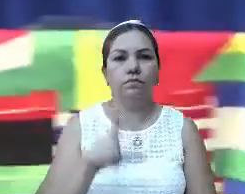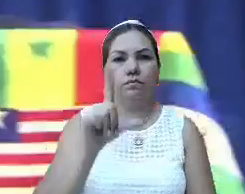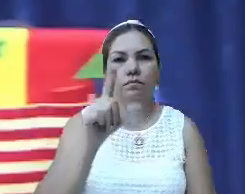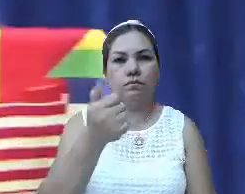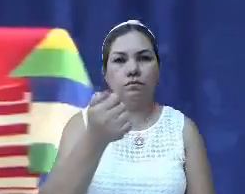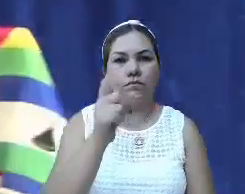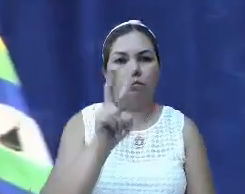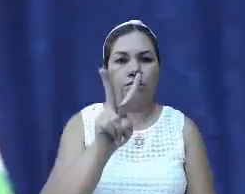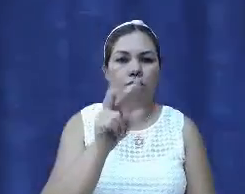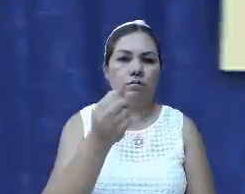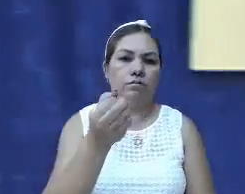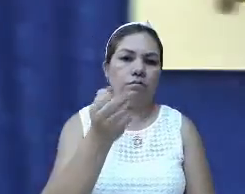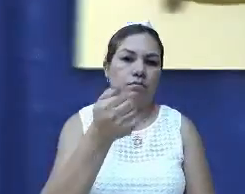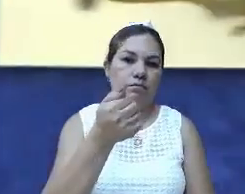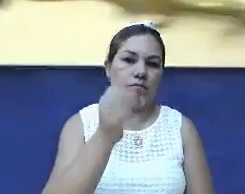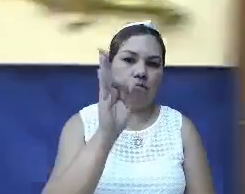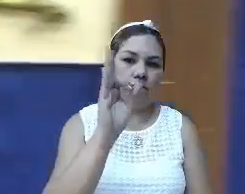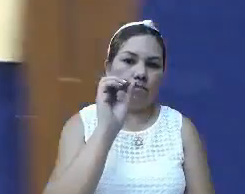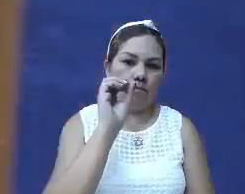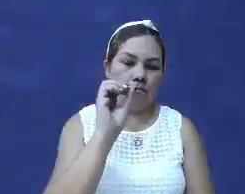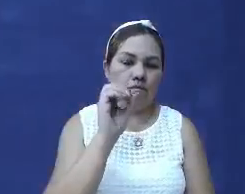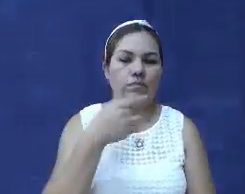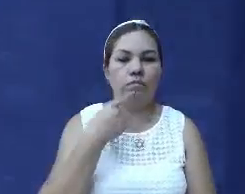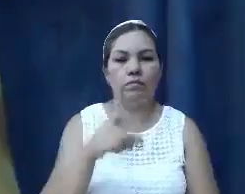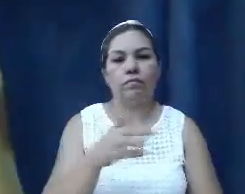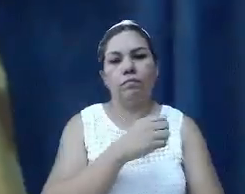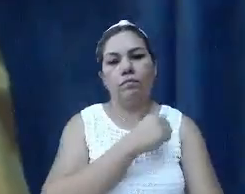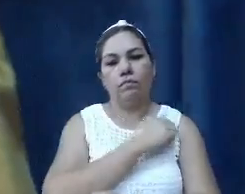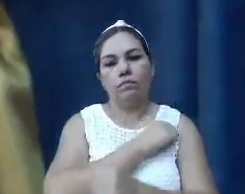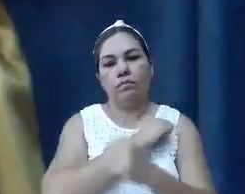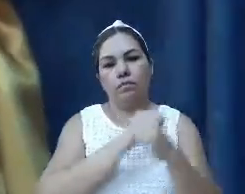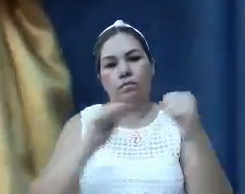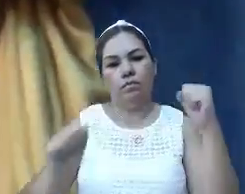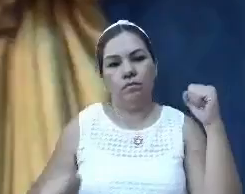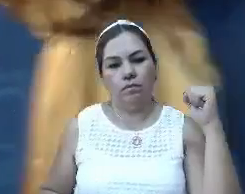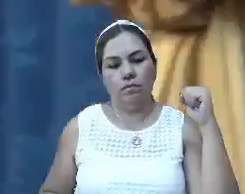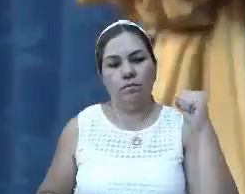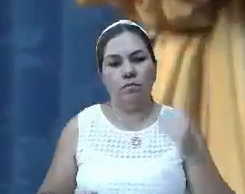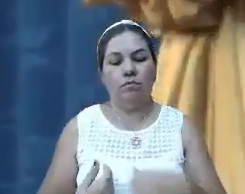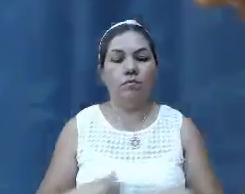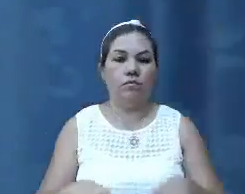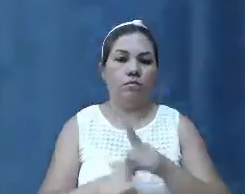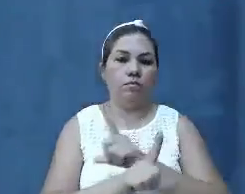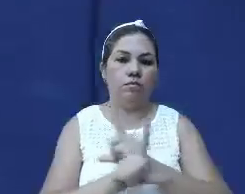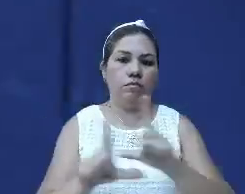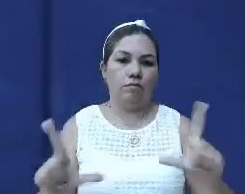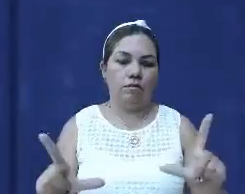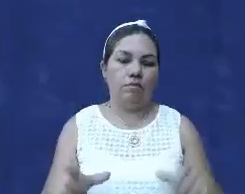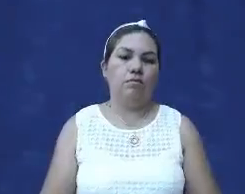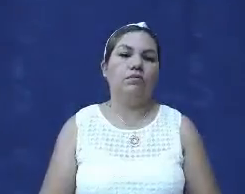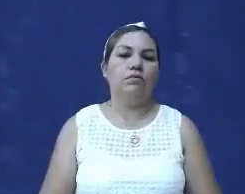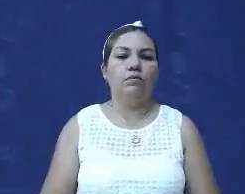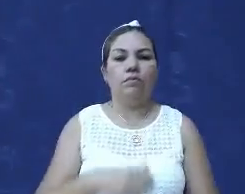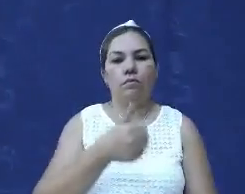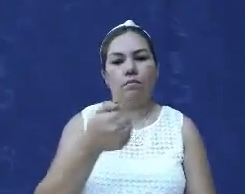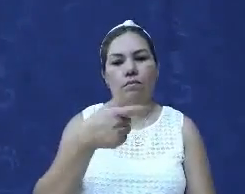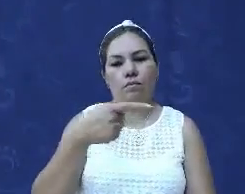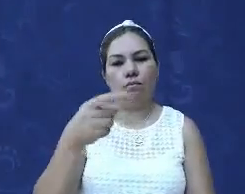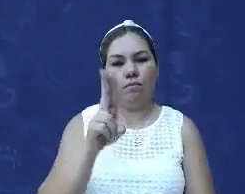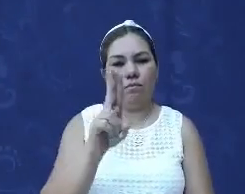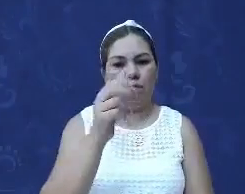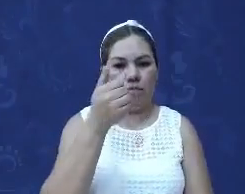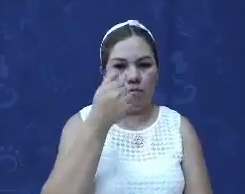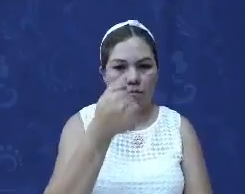ahí en la carta a los Efesios? Que el Señor nos lava con el agua limpia de la palabra. Santifica a su iglesia con el